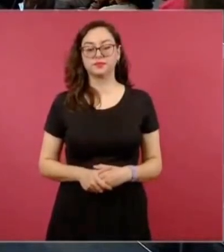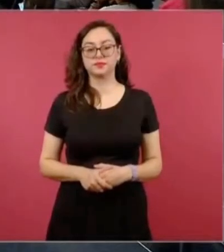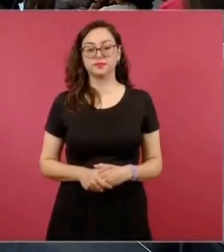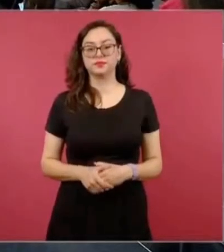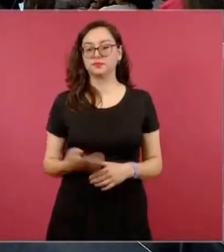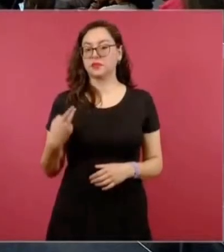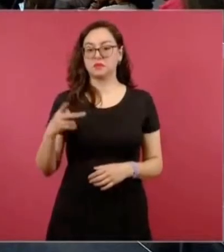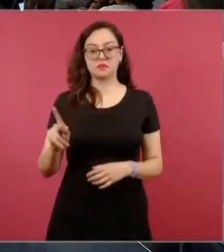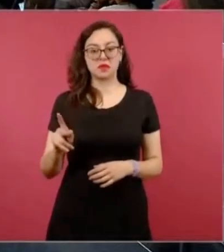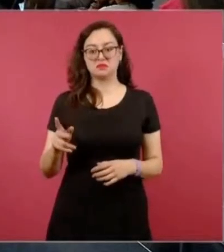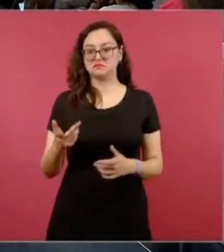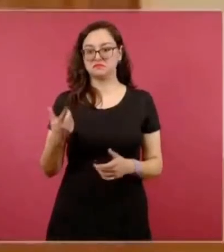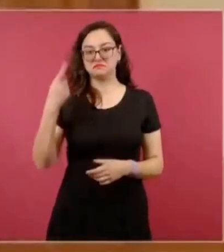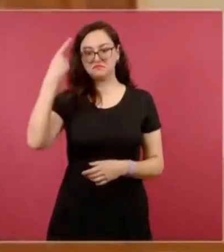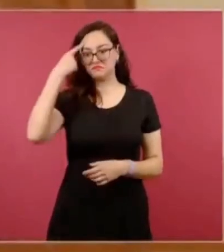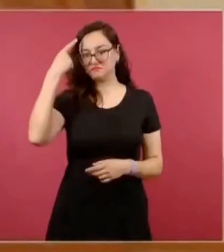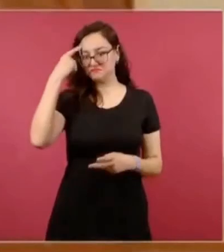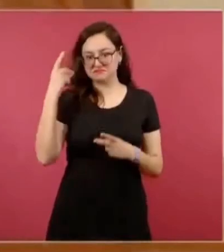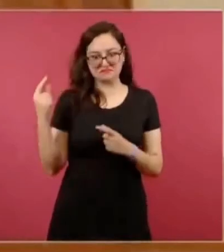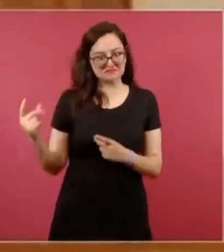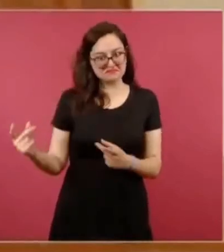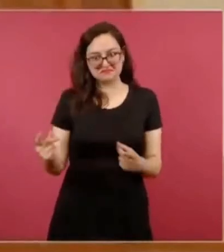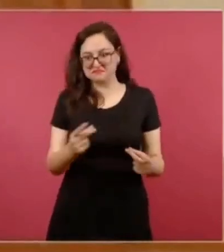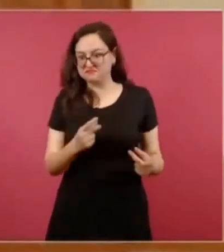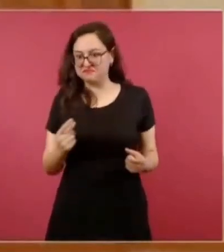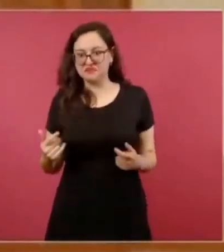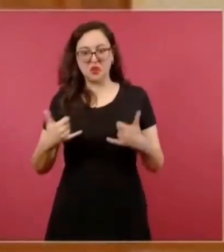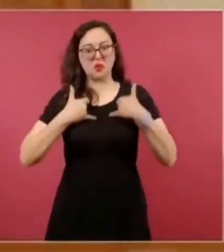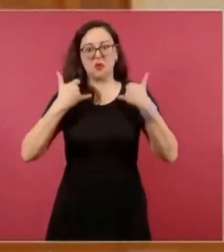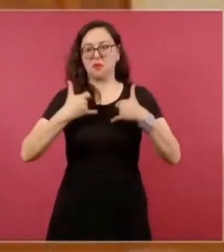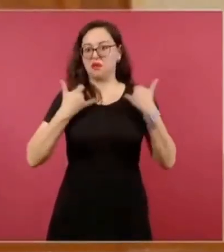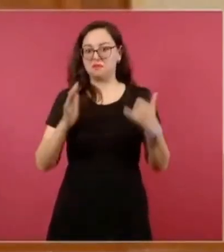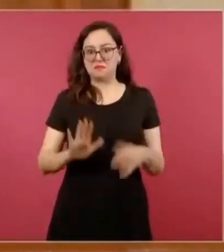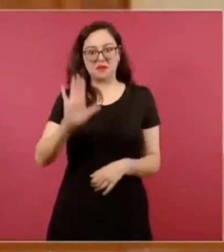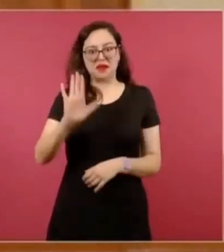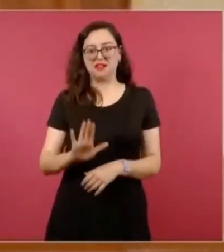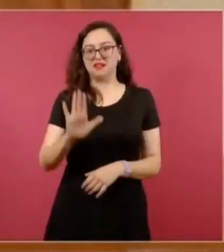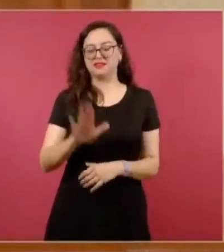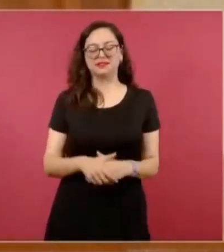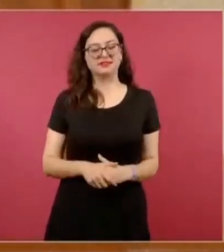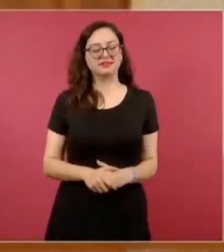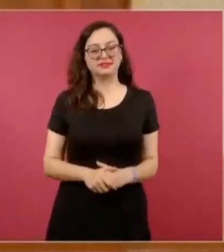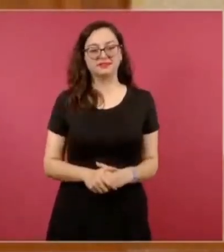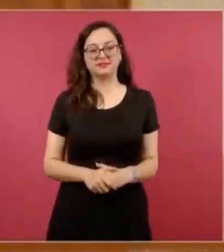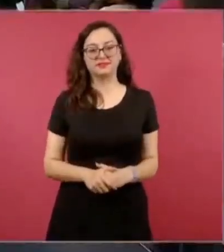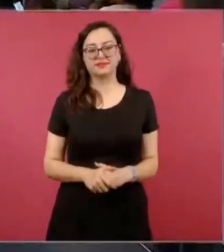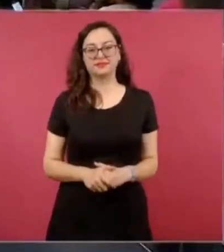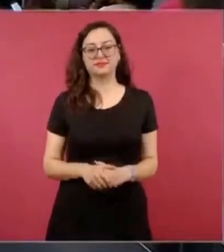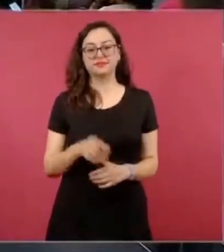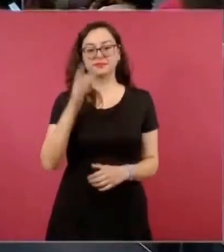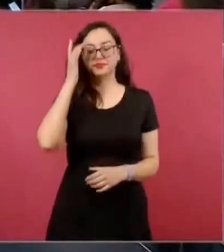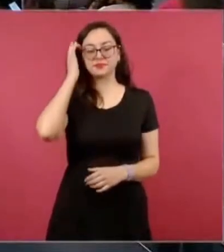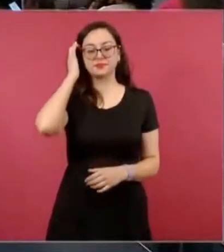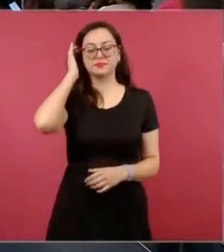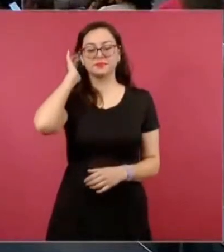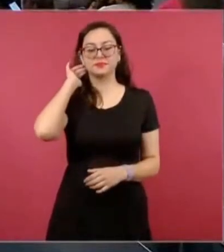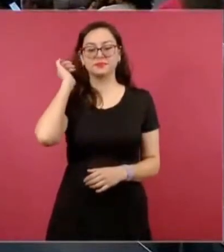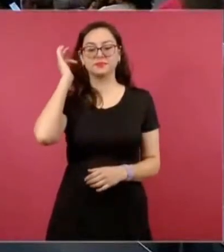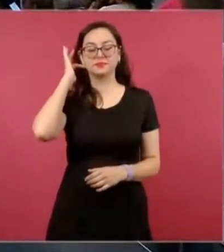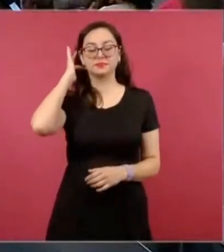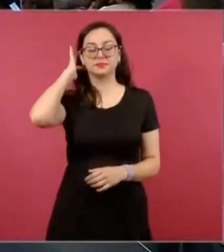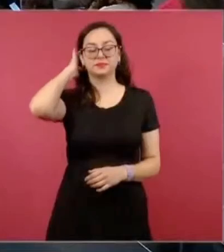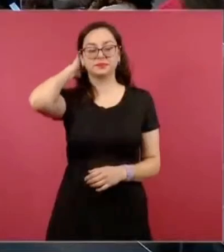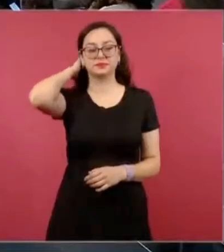un jovencito, o sea, idea fresca. Y hace 2 días, fíjense lo que son las